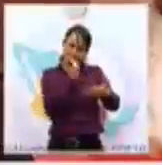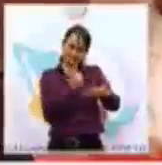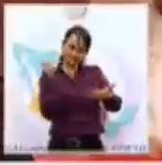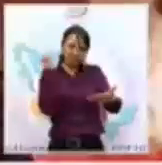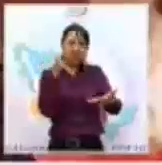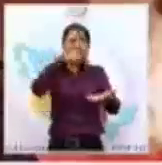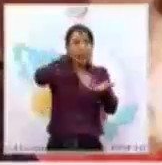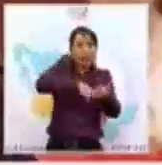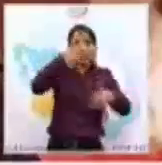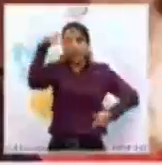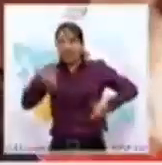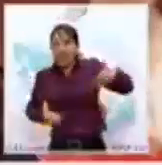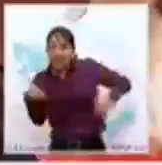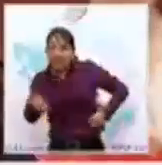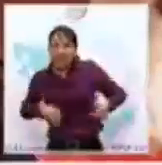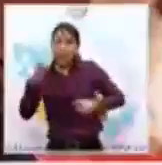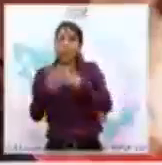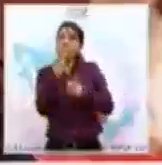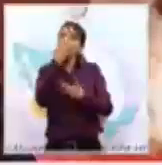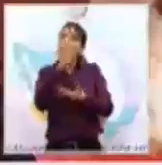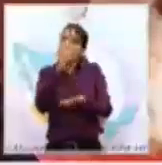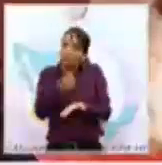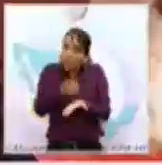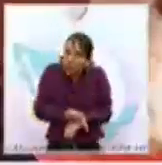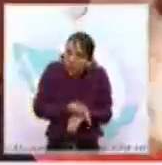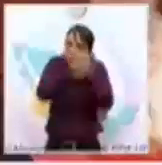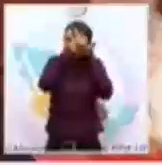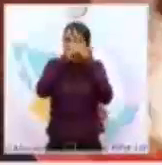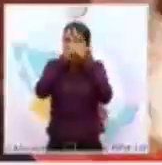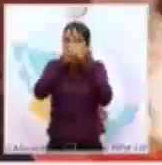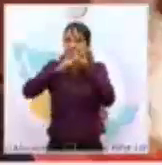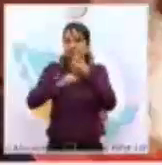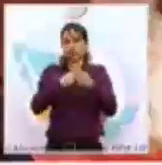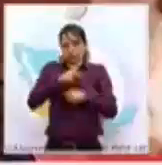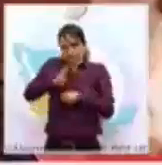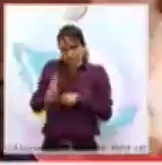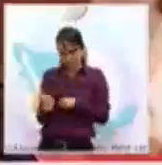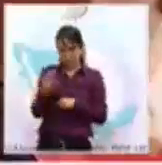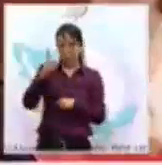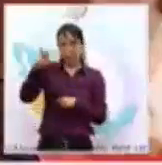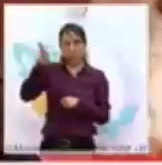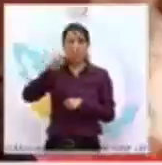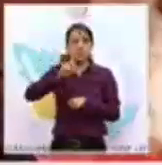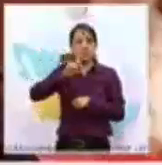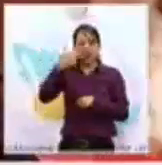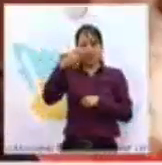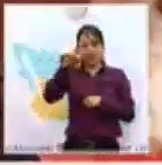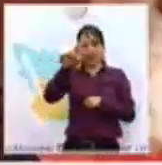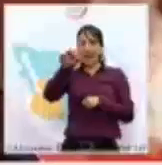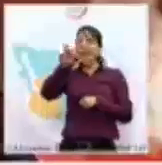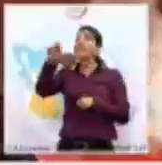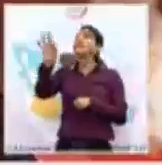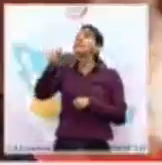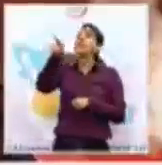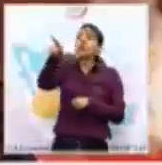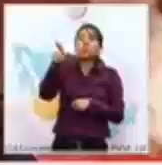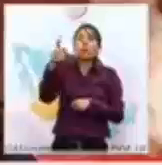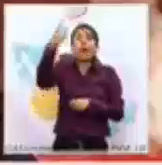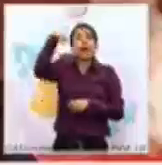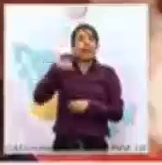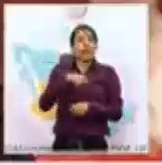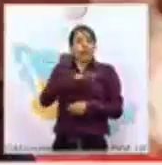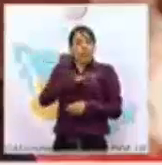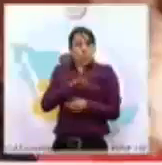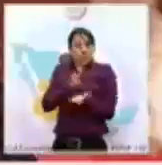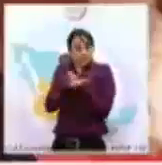en fin. Entonces, yo le preguntaría a la doctora Heredia, si ella tuviera que tomar decisiones, ¿cuáles serían 3 cosas que